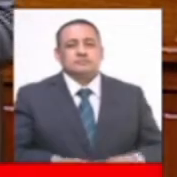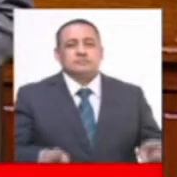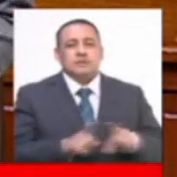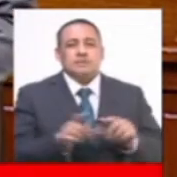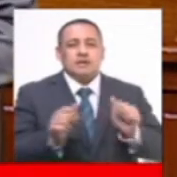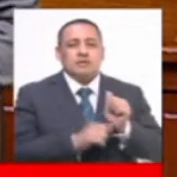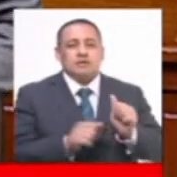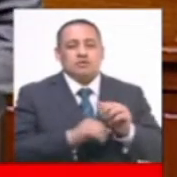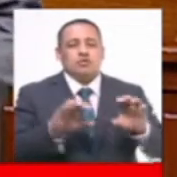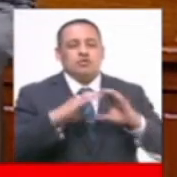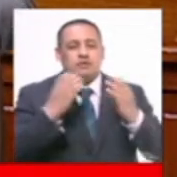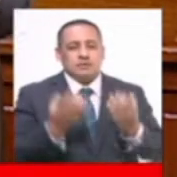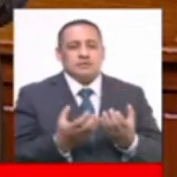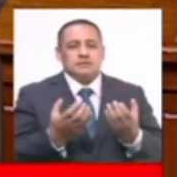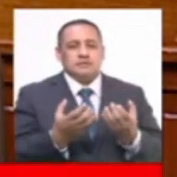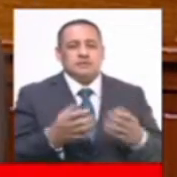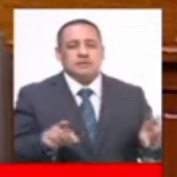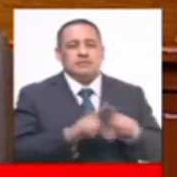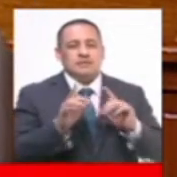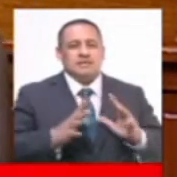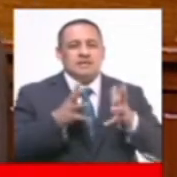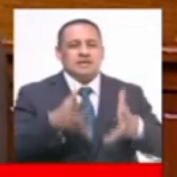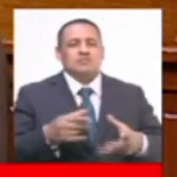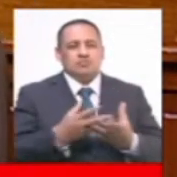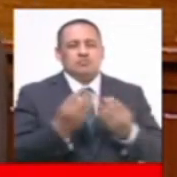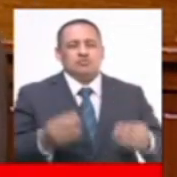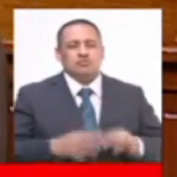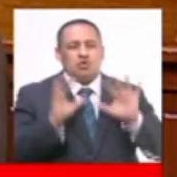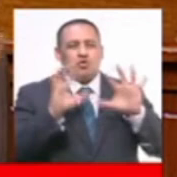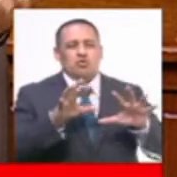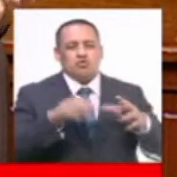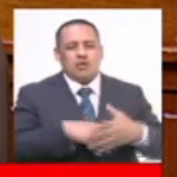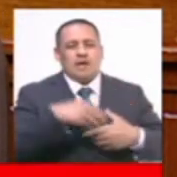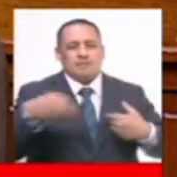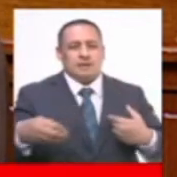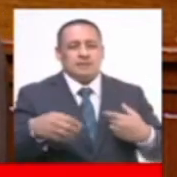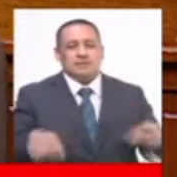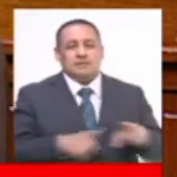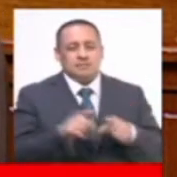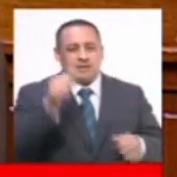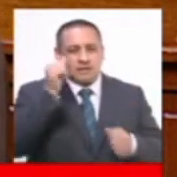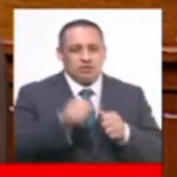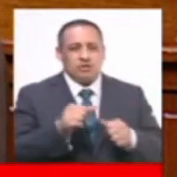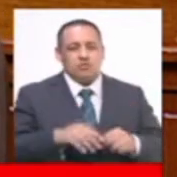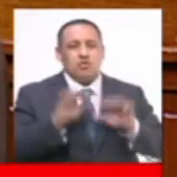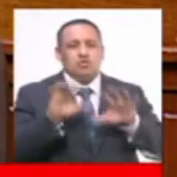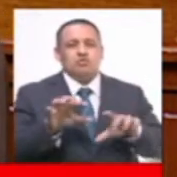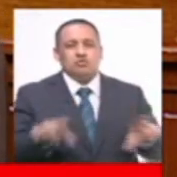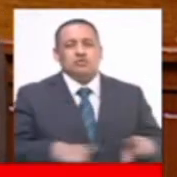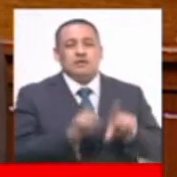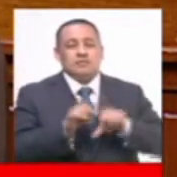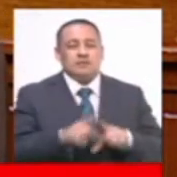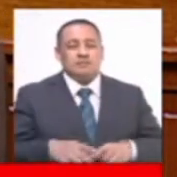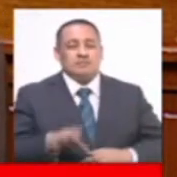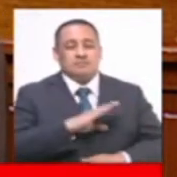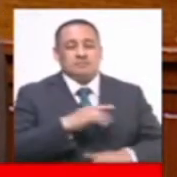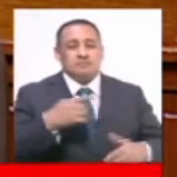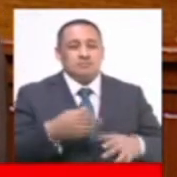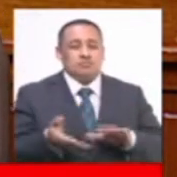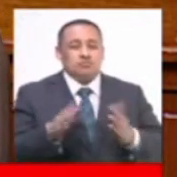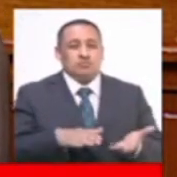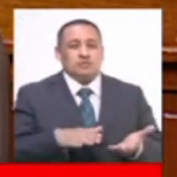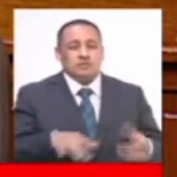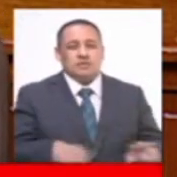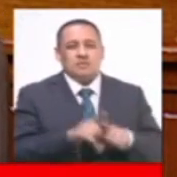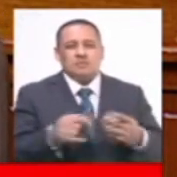Hermanos congresistas, dejemos el odio a un lado. Recordemos, el odio mata. ¿Por